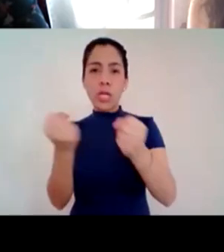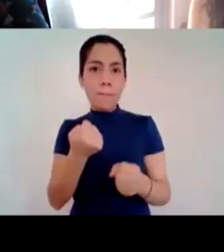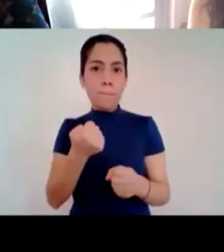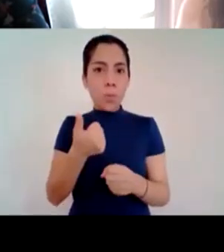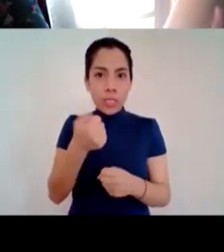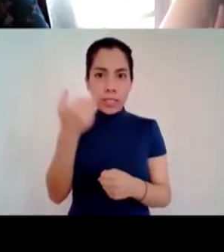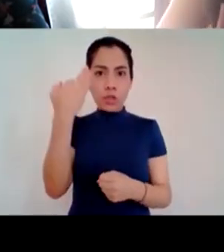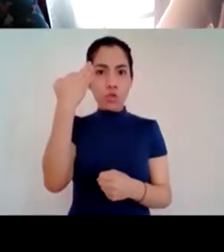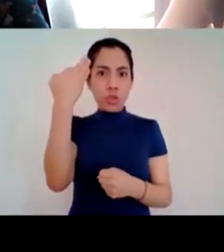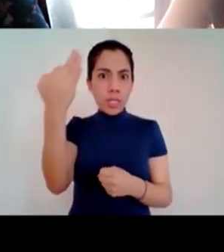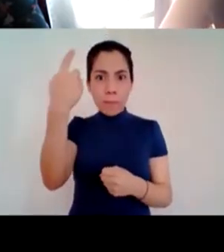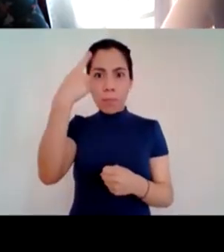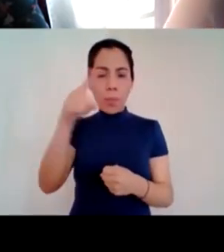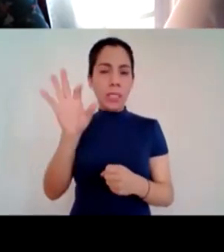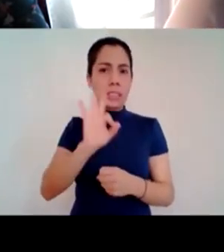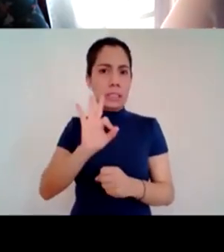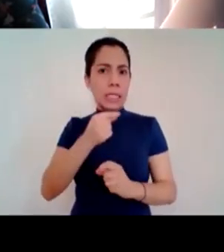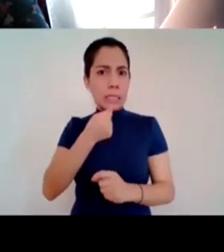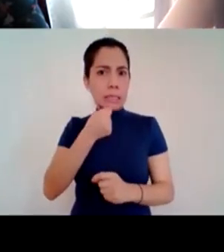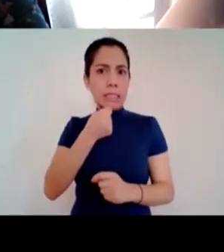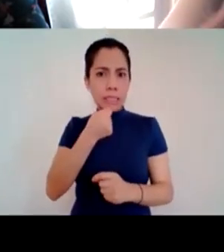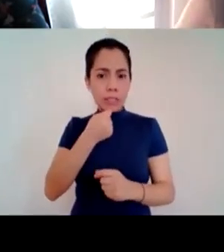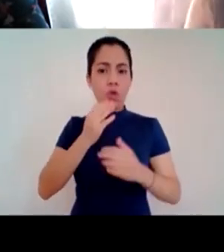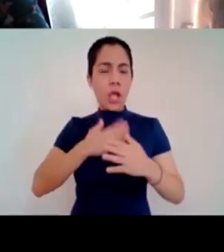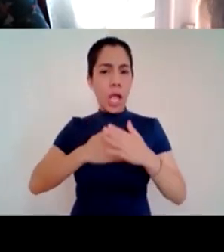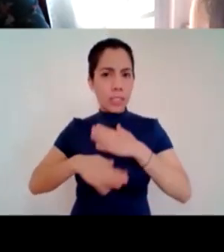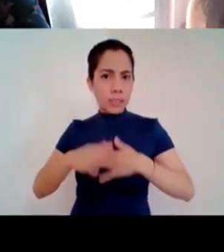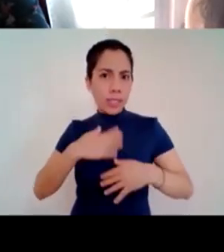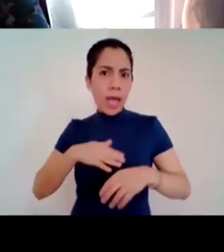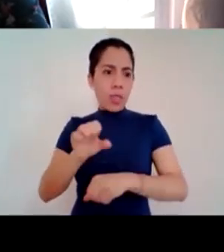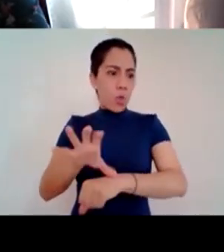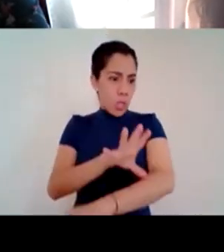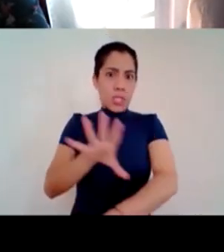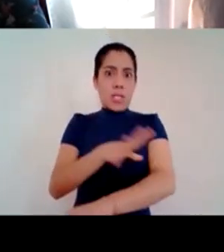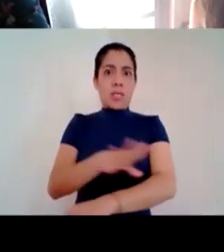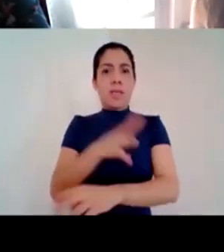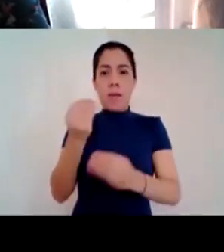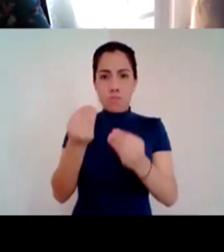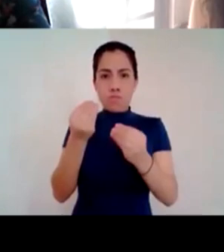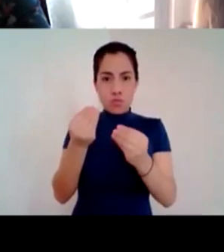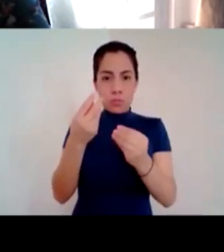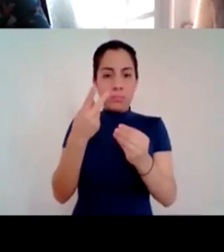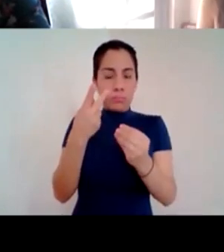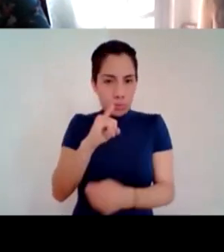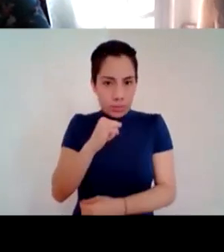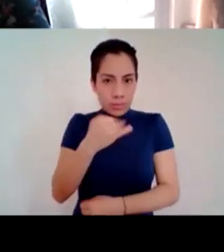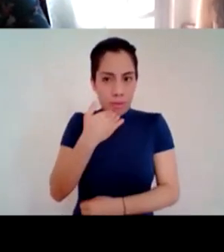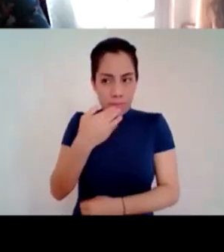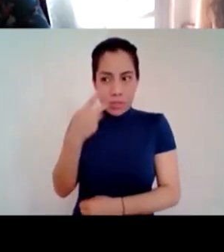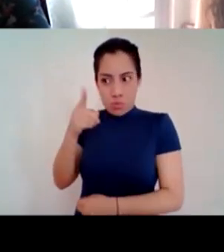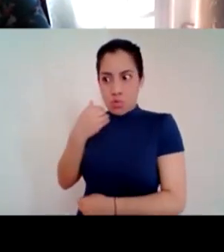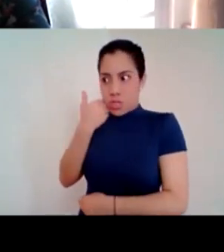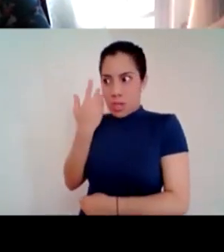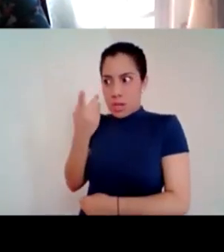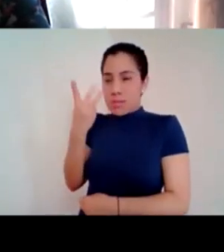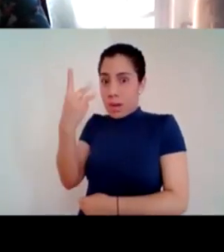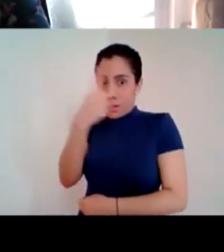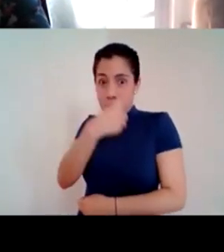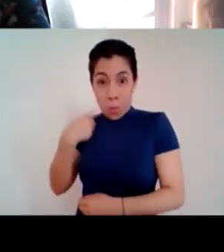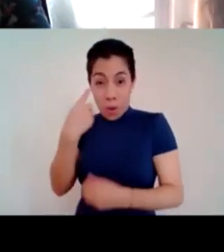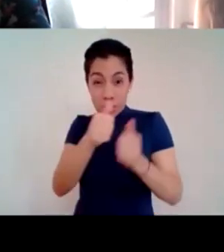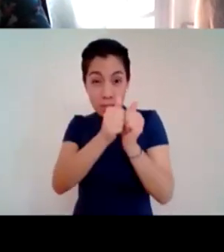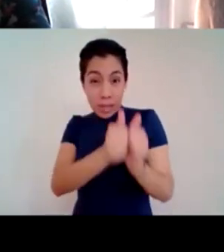con su energía o sea sí es responsabilidad de uno generar las condiciones para que un niño pueda estar quietecito o calladito un tiempo y hay